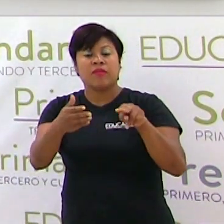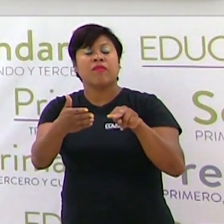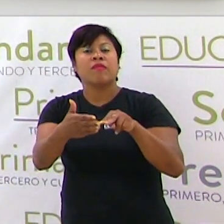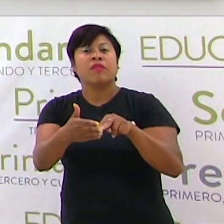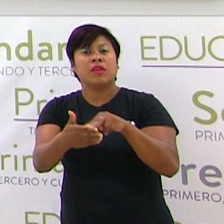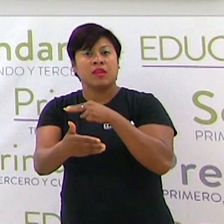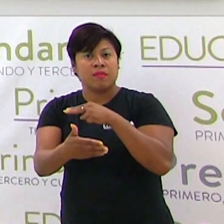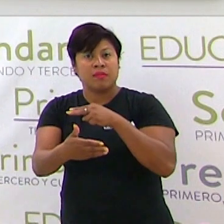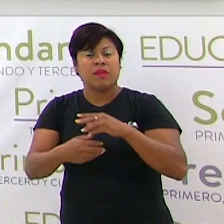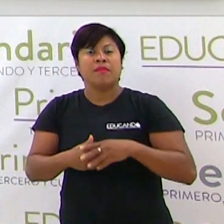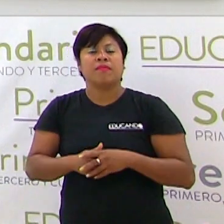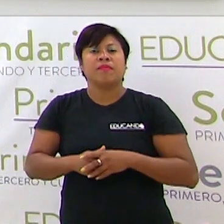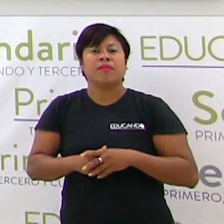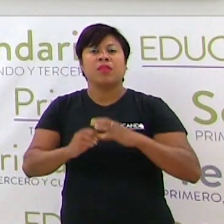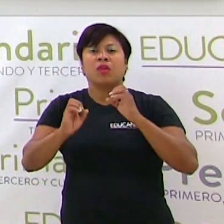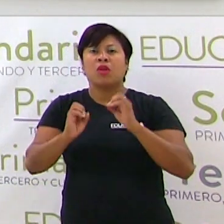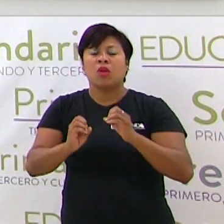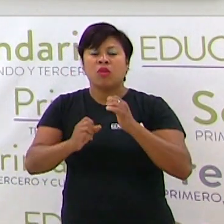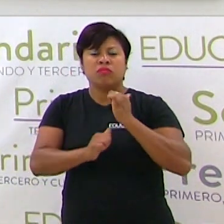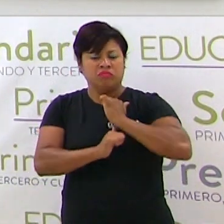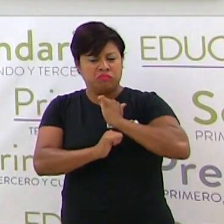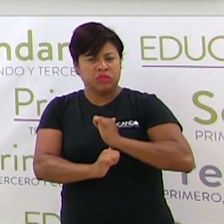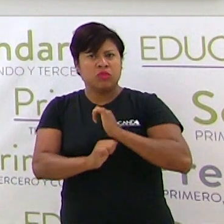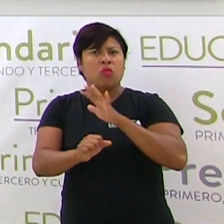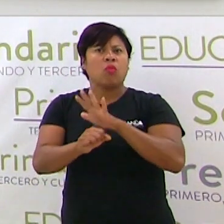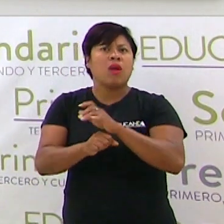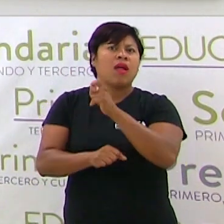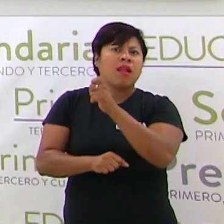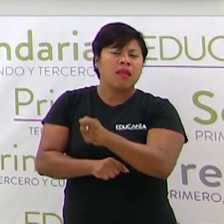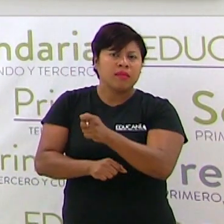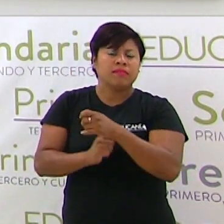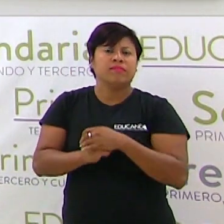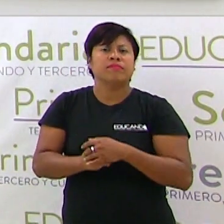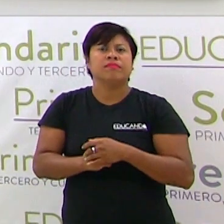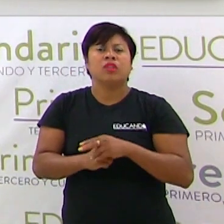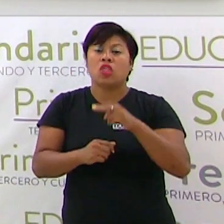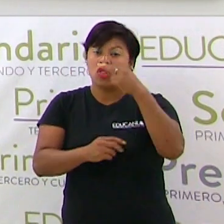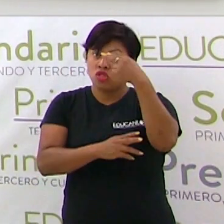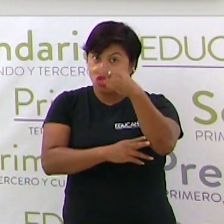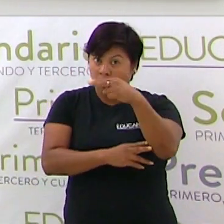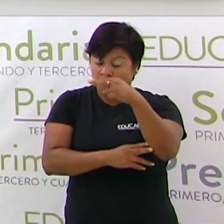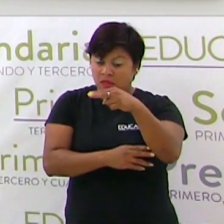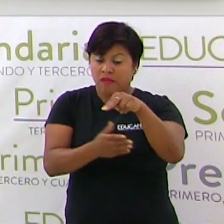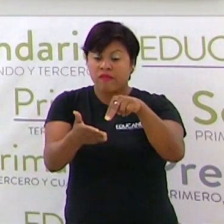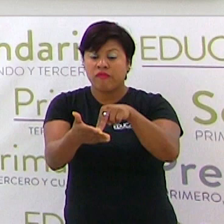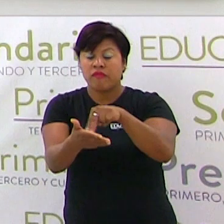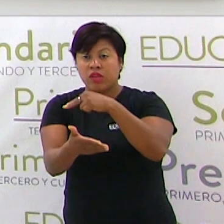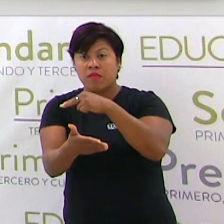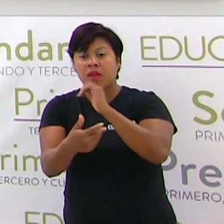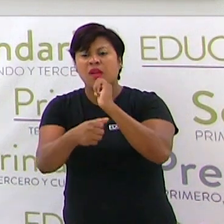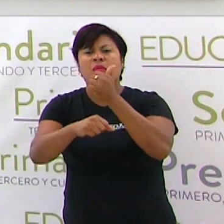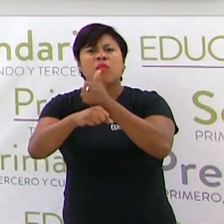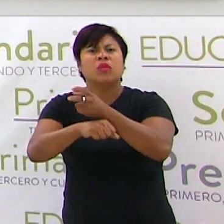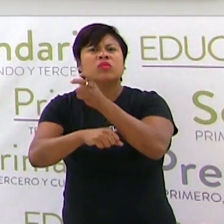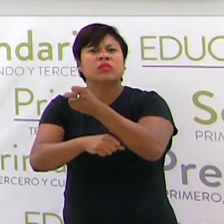firma o el cargo, nombre, firma o